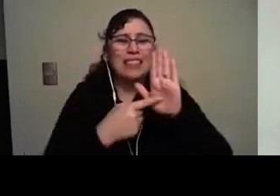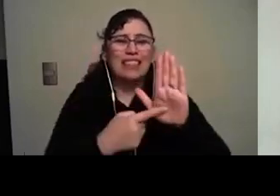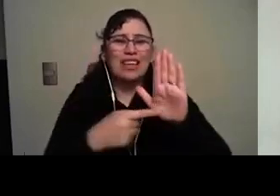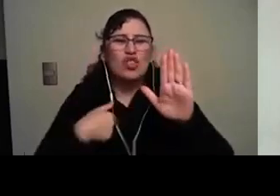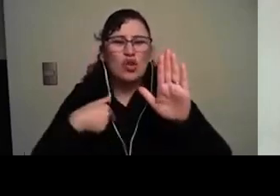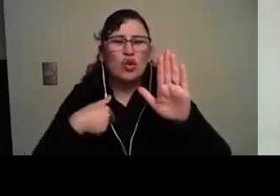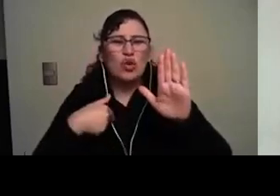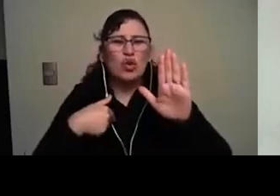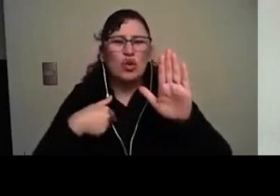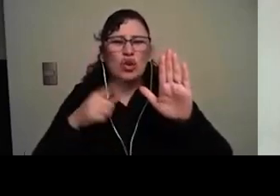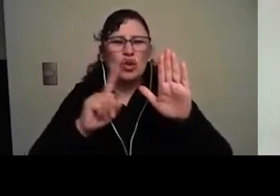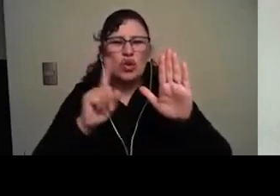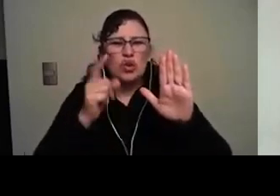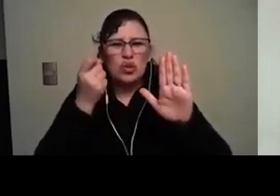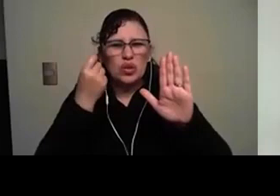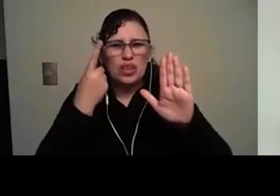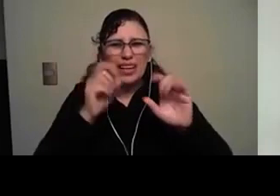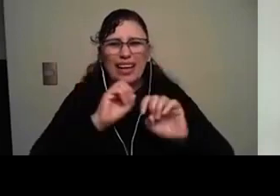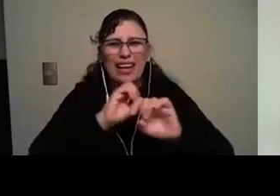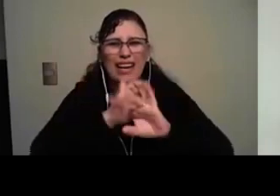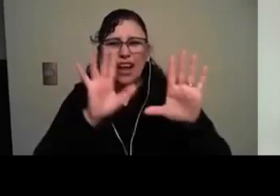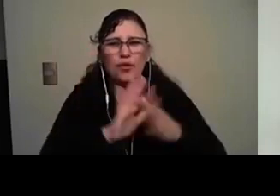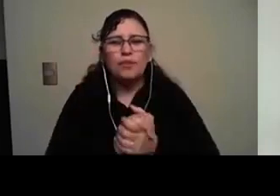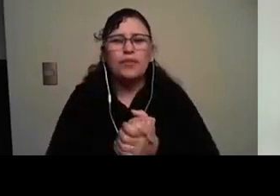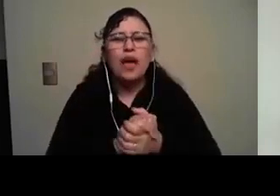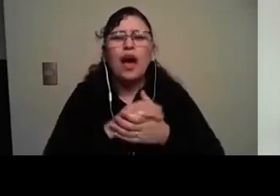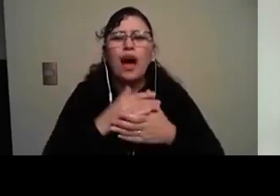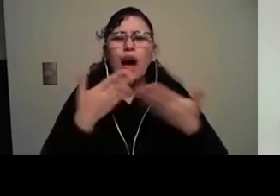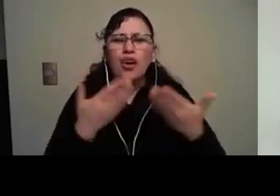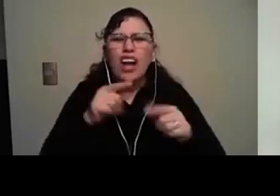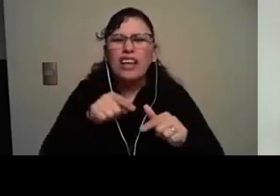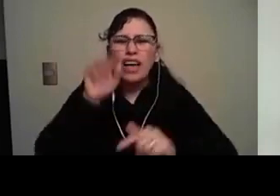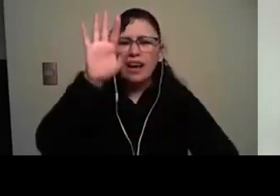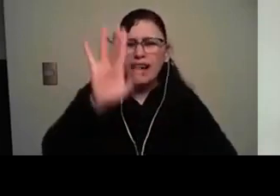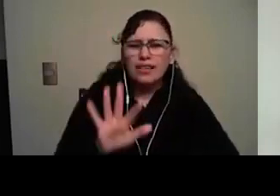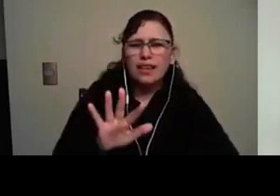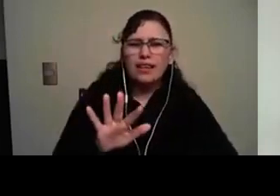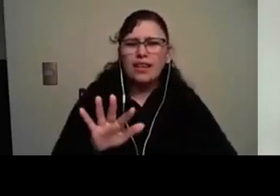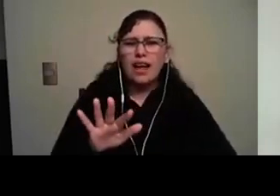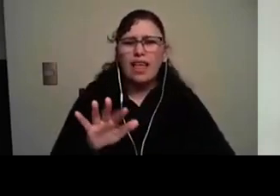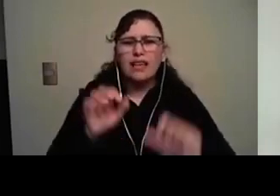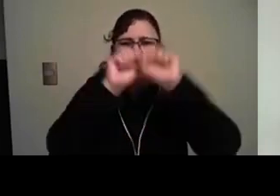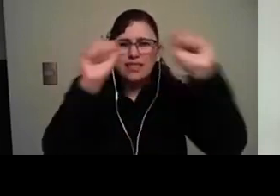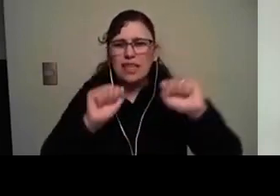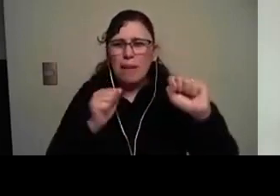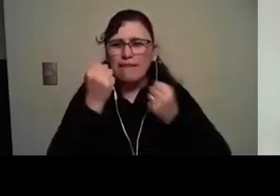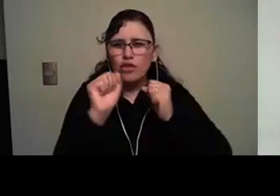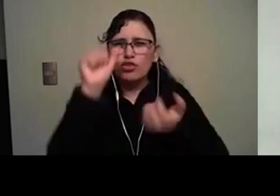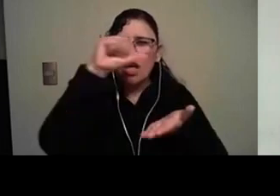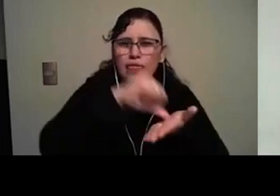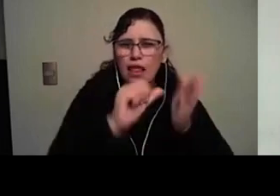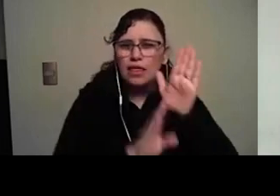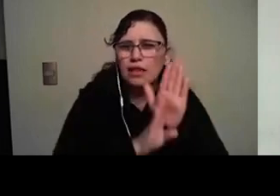titulaba Características del sistema nervioso central en desarrollo. Eso era ¿se refería a como factores de